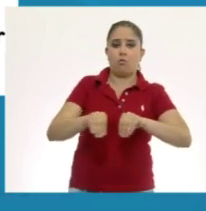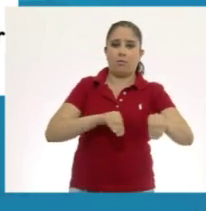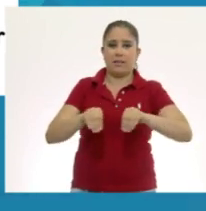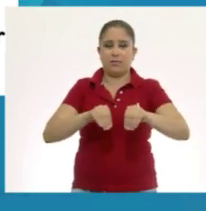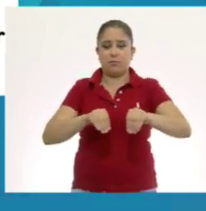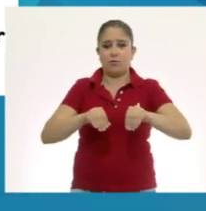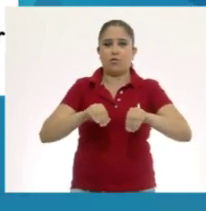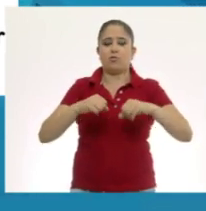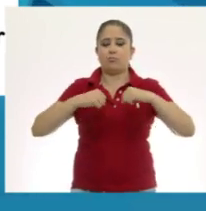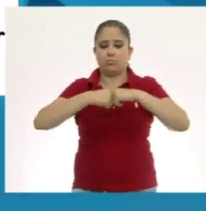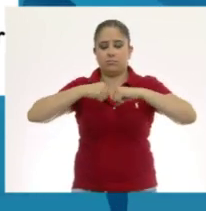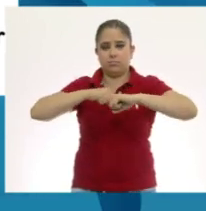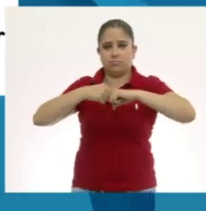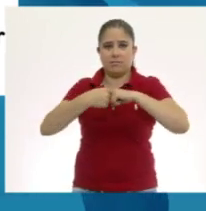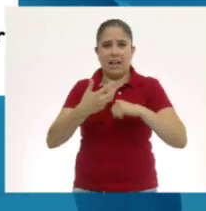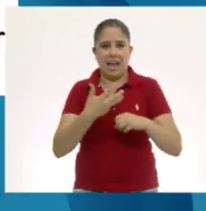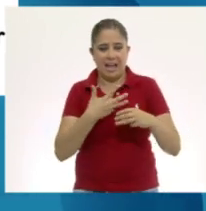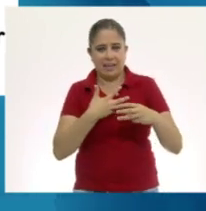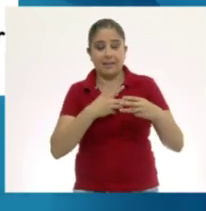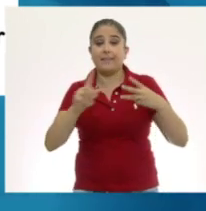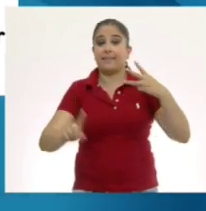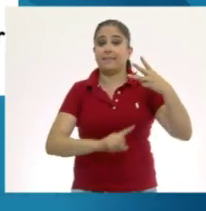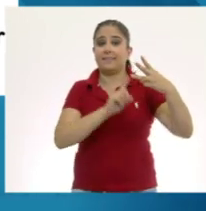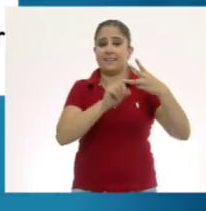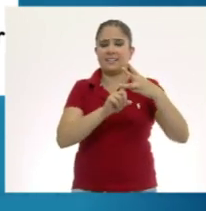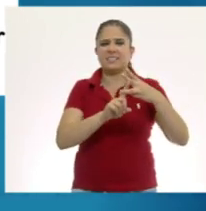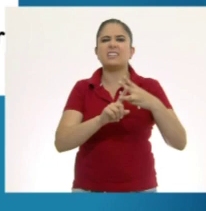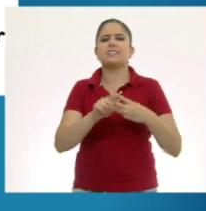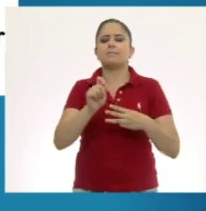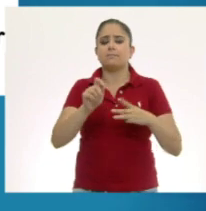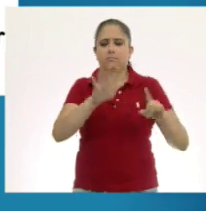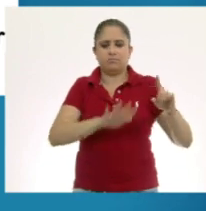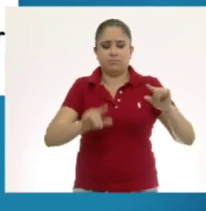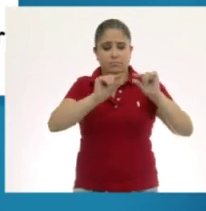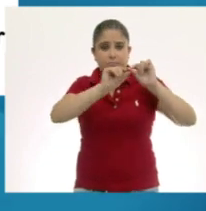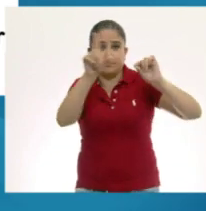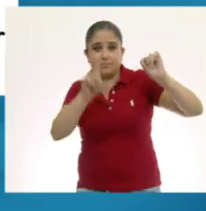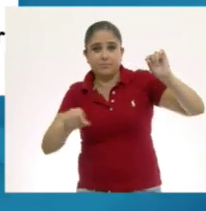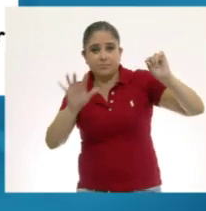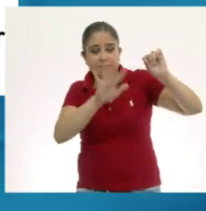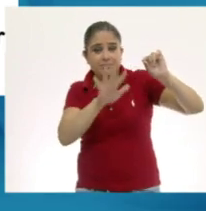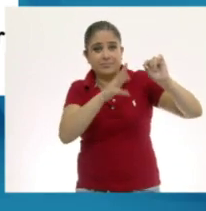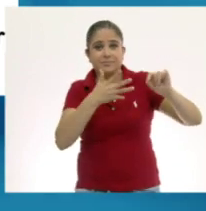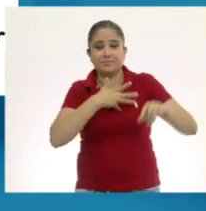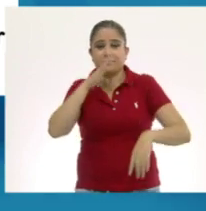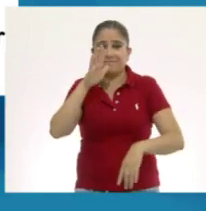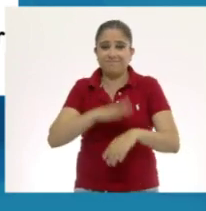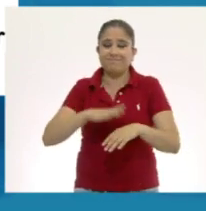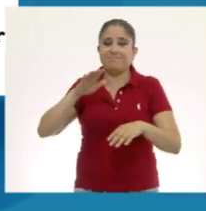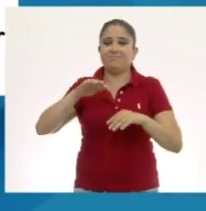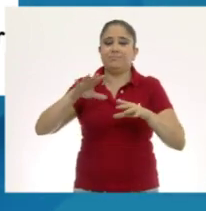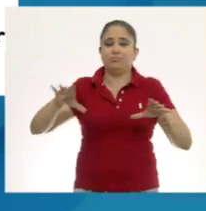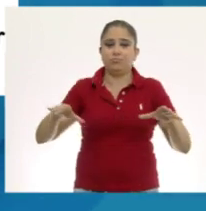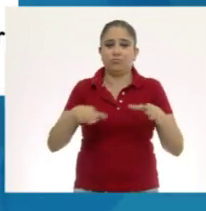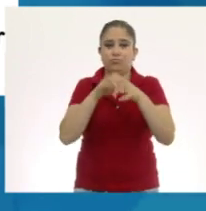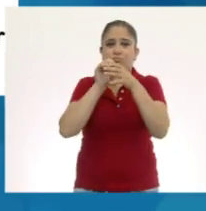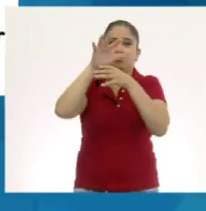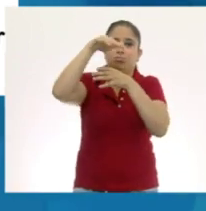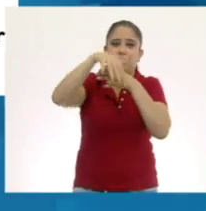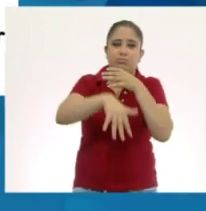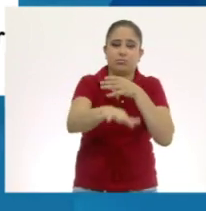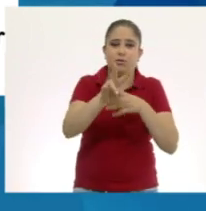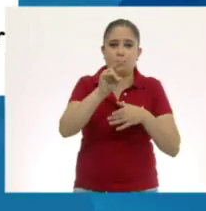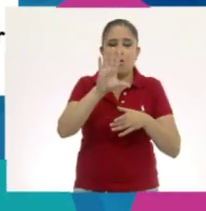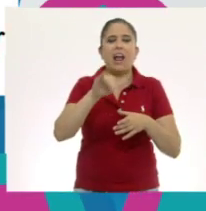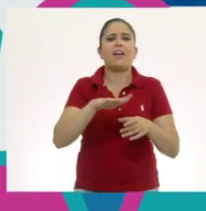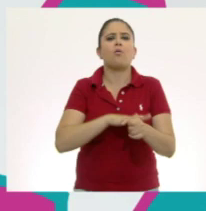placas está relacionado? Y número 3. ¿Qué zona del país tiene mayor actividad volcánica? Buen